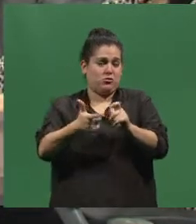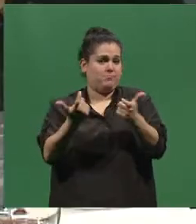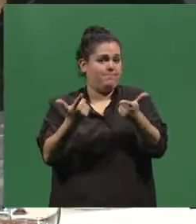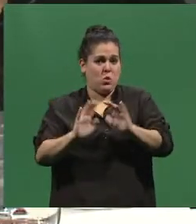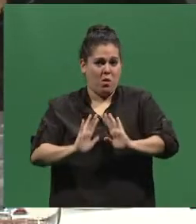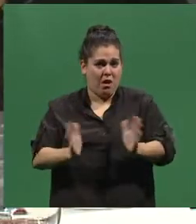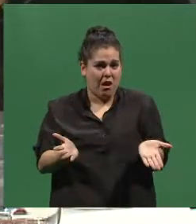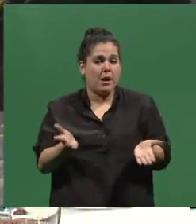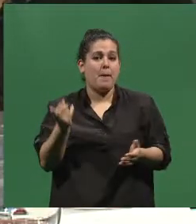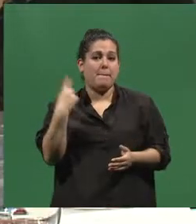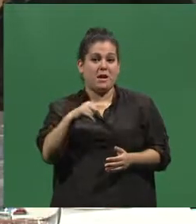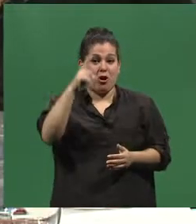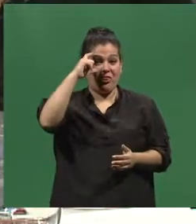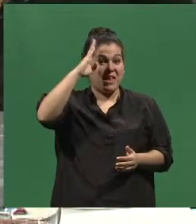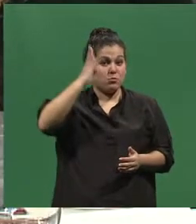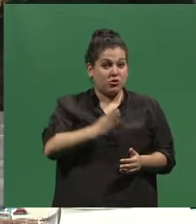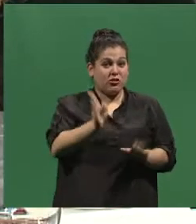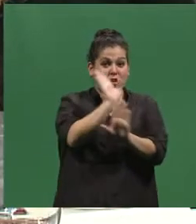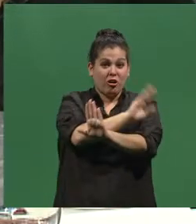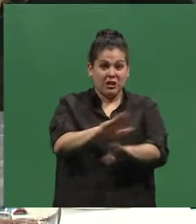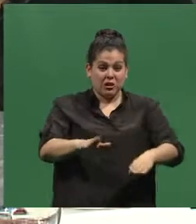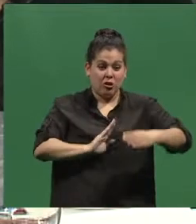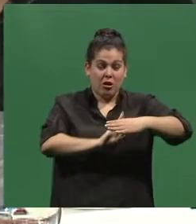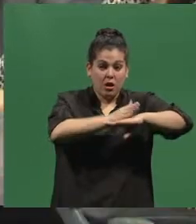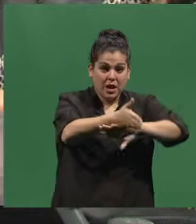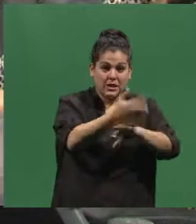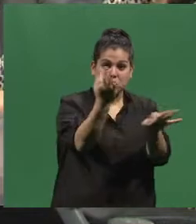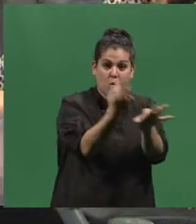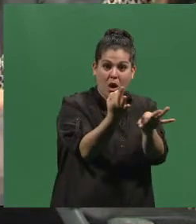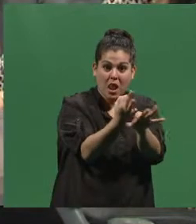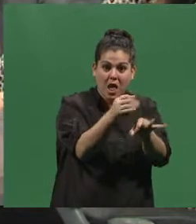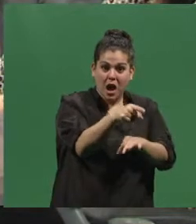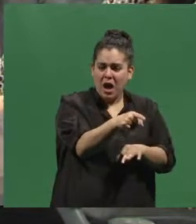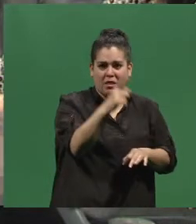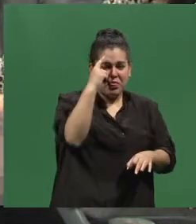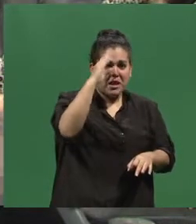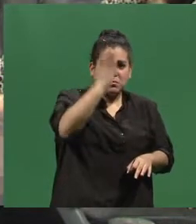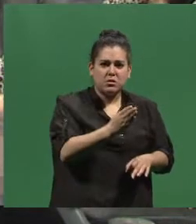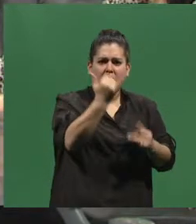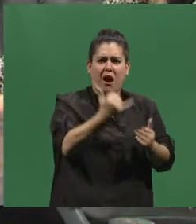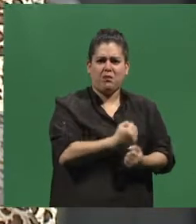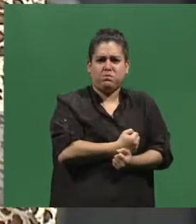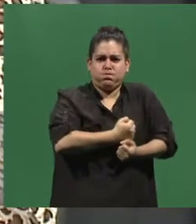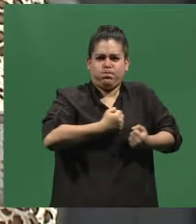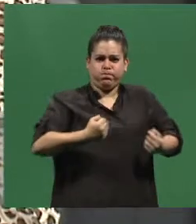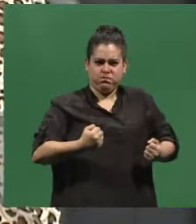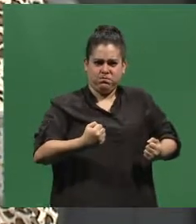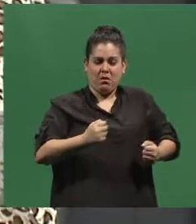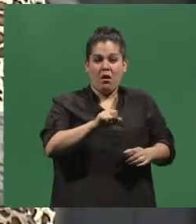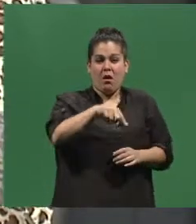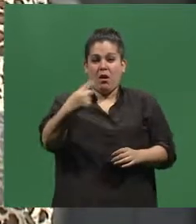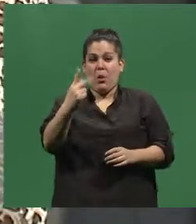este año. Un 10% de los niños que ingresan a la escolaridad tienen obesidad y